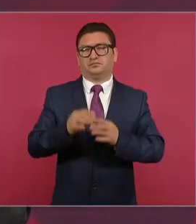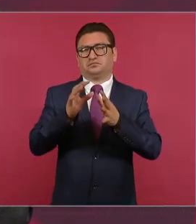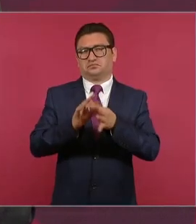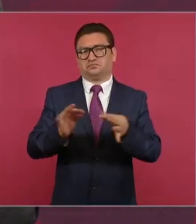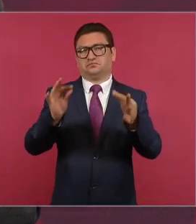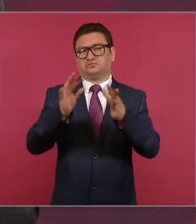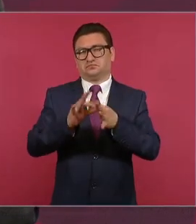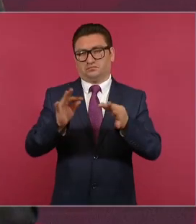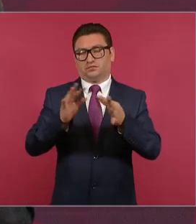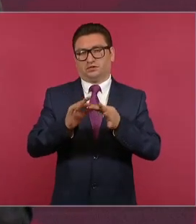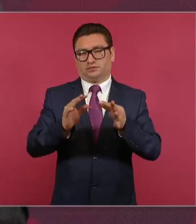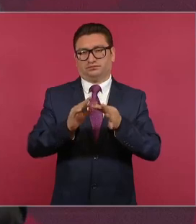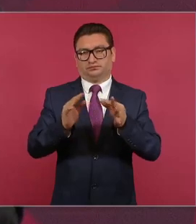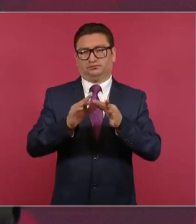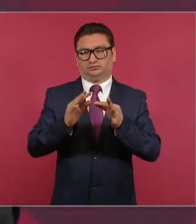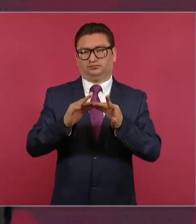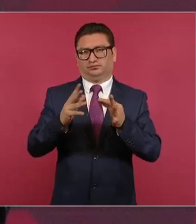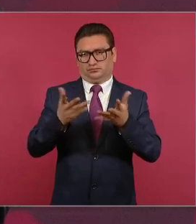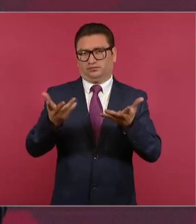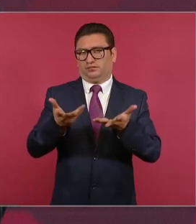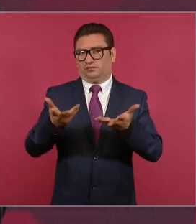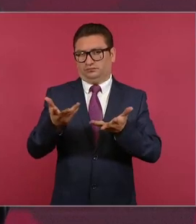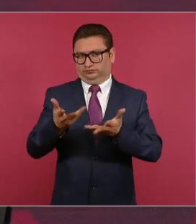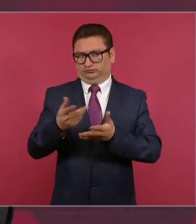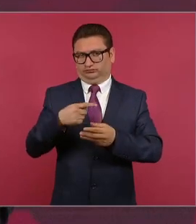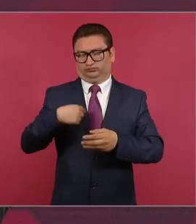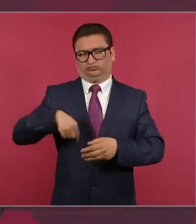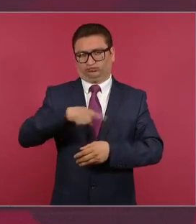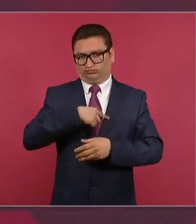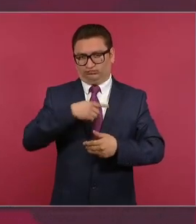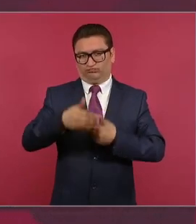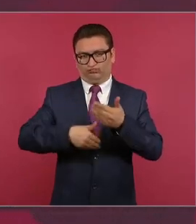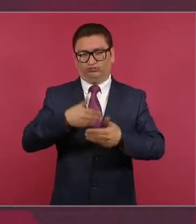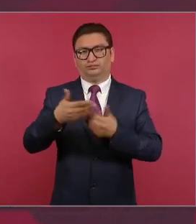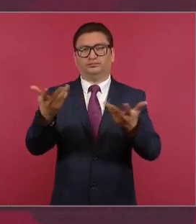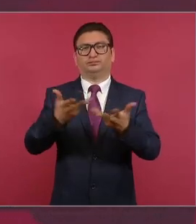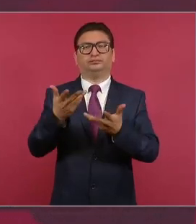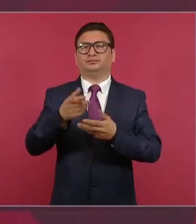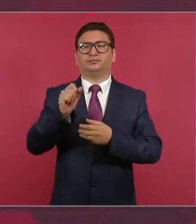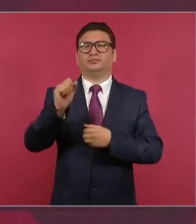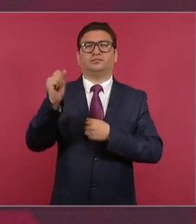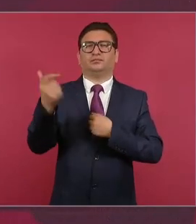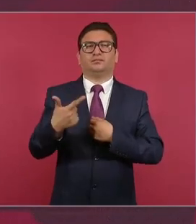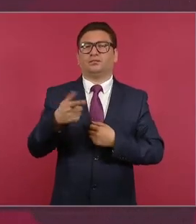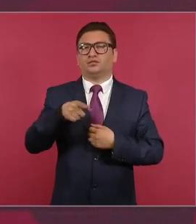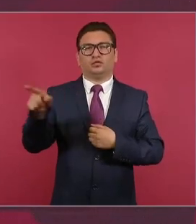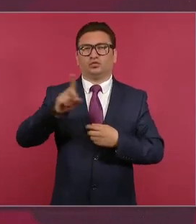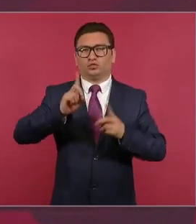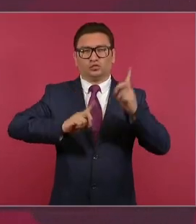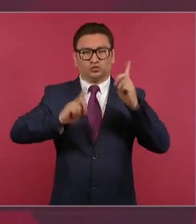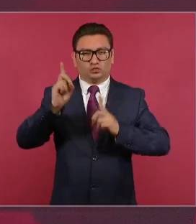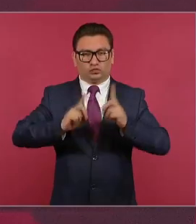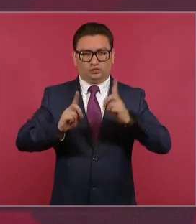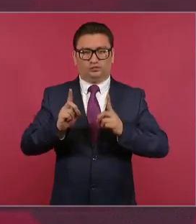explicarles qué estamos llevando a cabo, si tienen alguna duda,